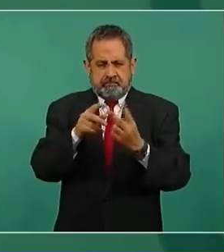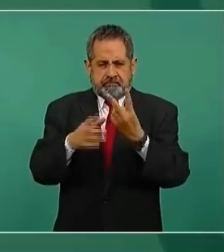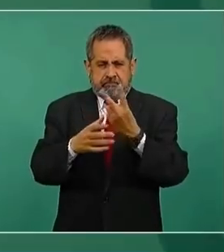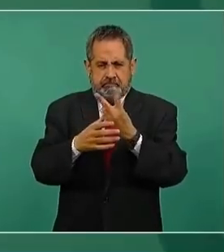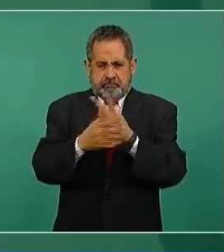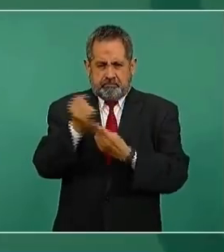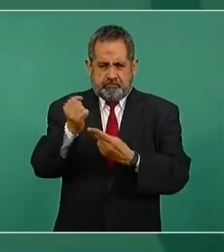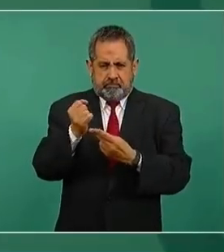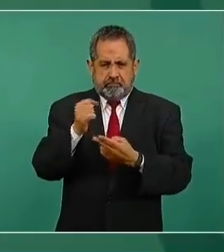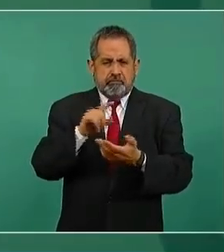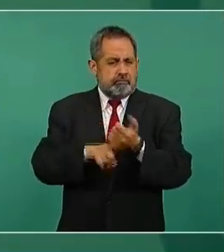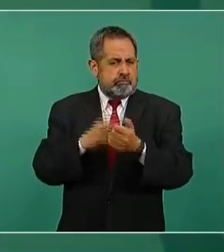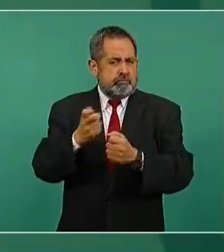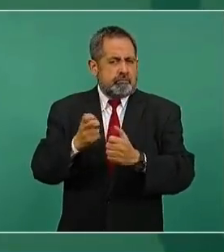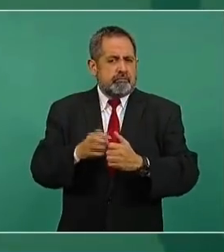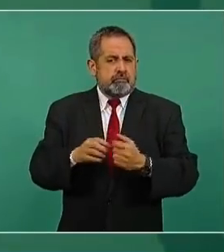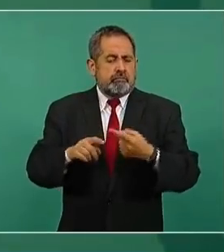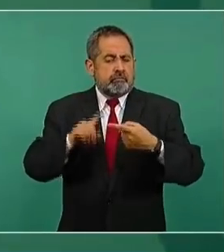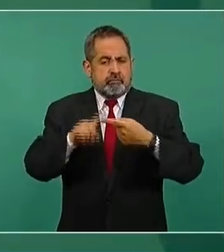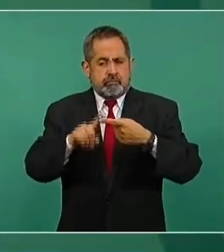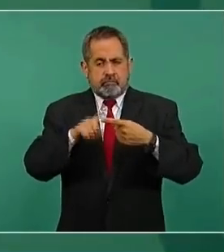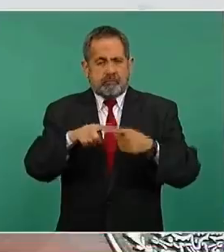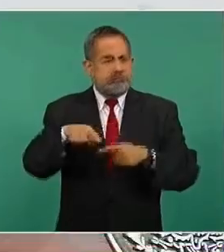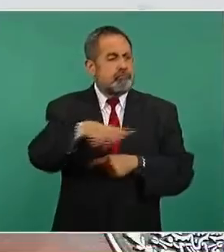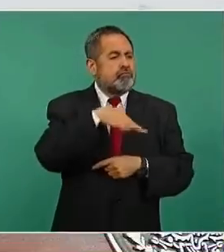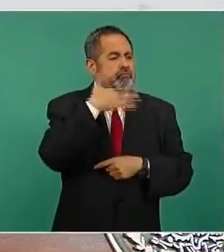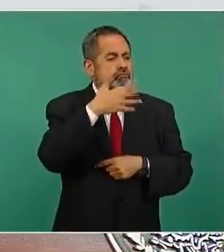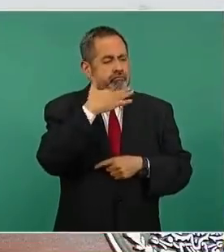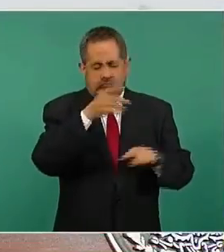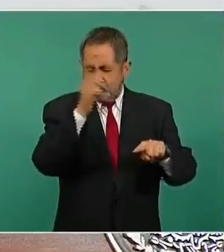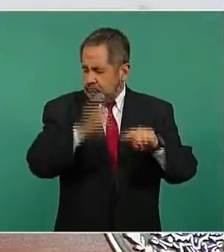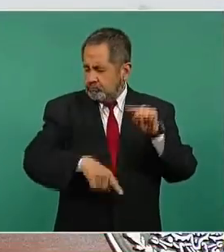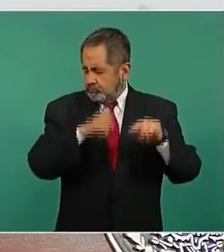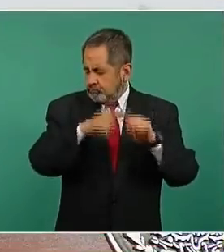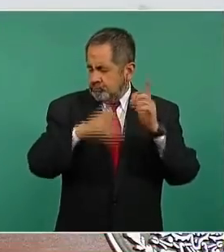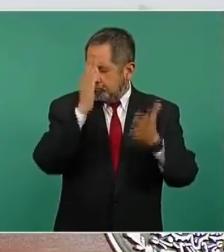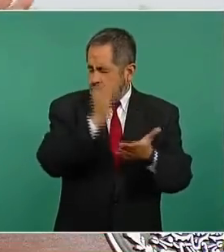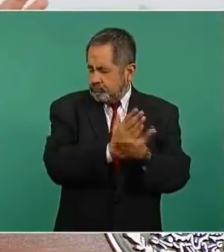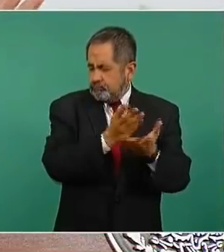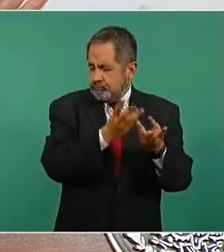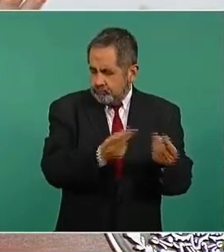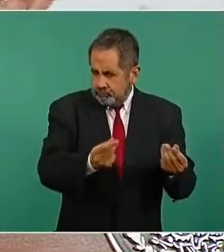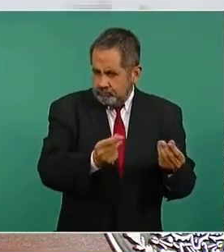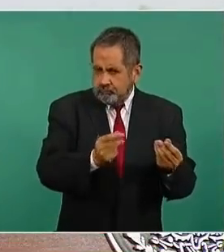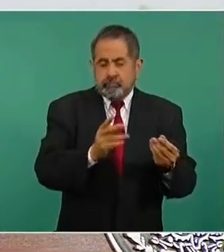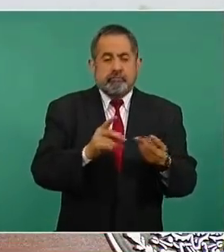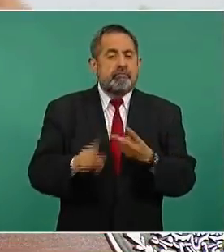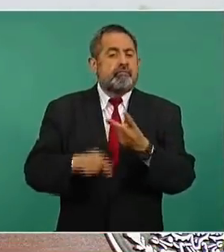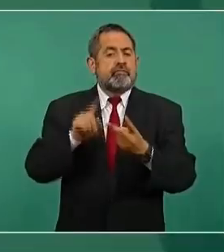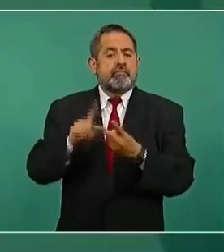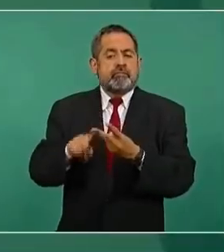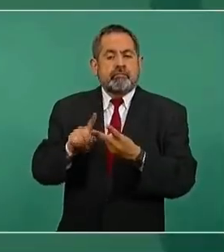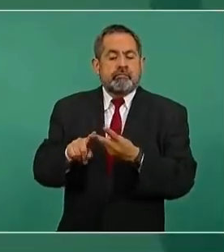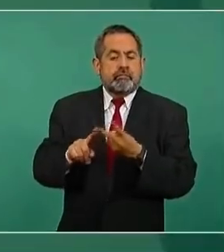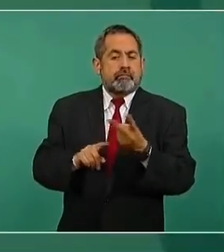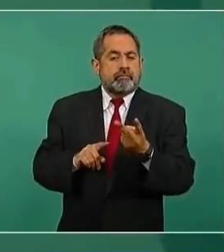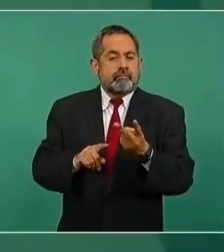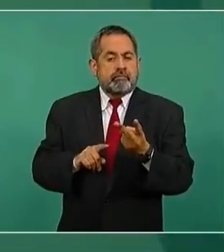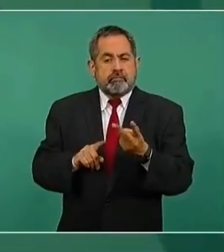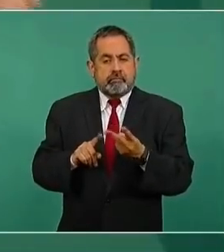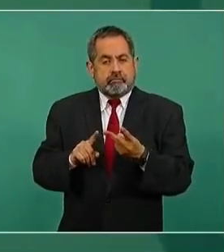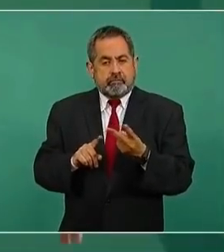relacionadas. Es el combate a la corrupción y apoyar